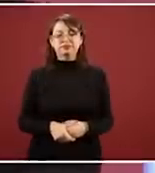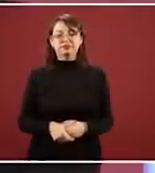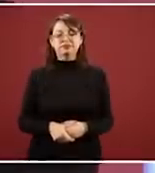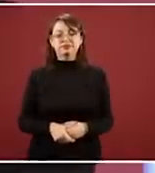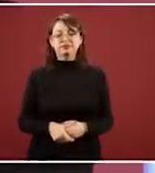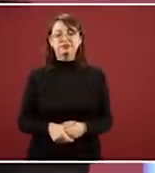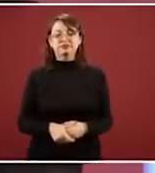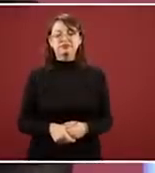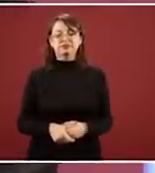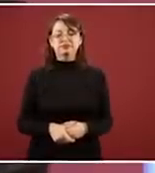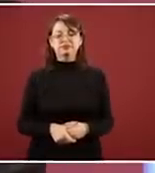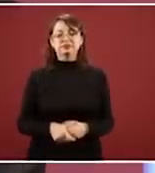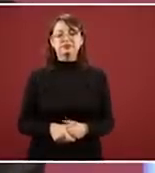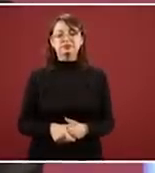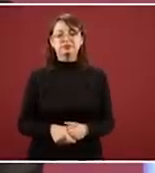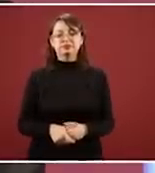estemos, como ya dije,